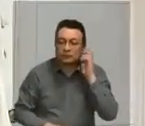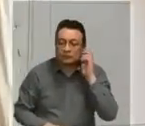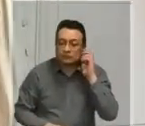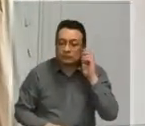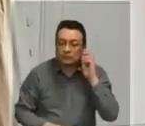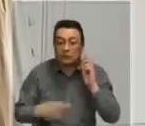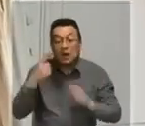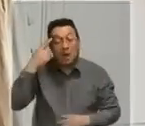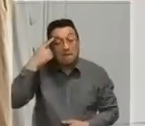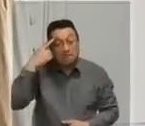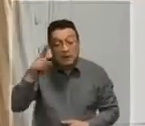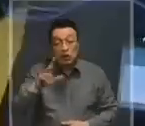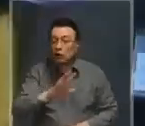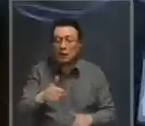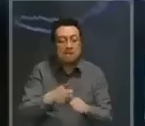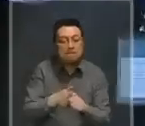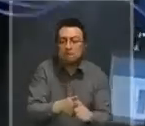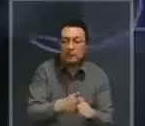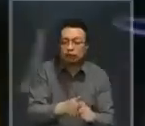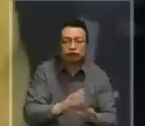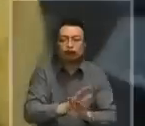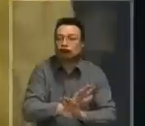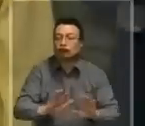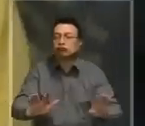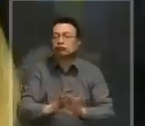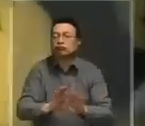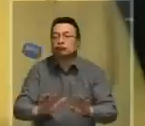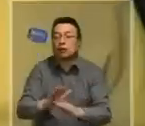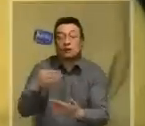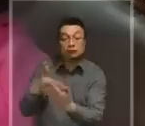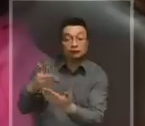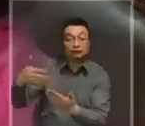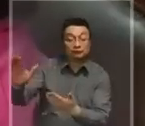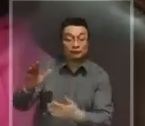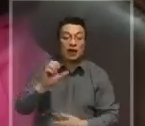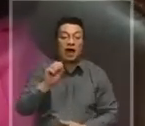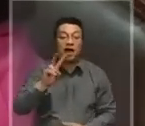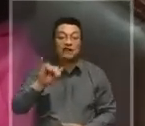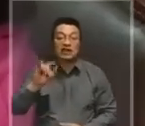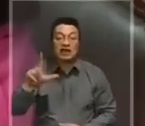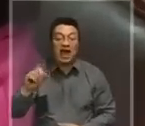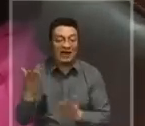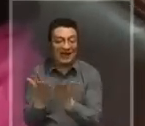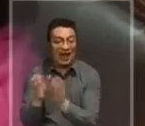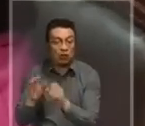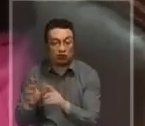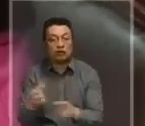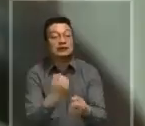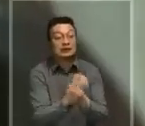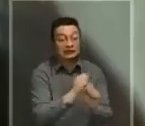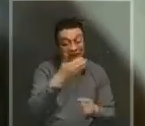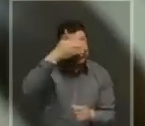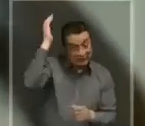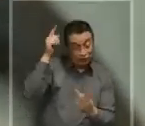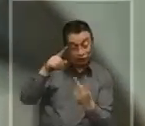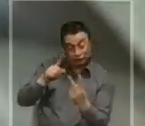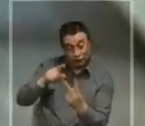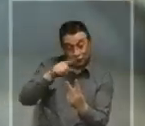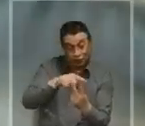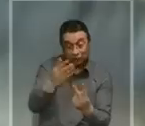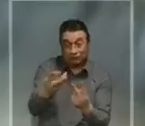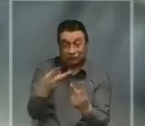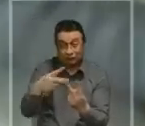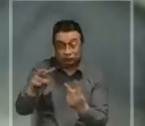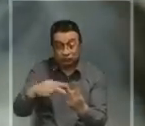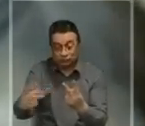Sin embargo, la presión no dio frutos. Con la salida del titular de Educación, Marco Antonio Ávila, y la renuncia de Giorgio Jackson el viernes pasado, siendo reemplazado